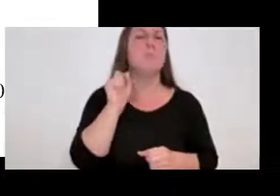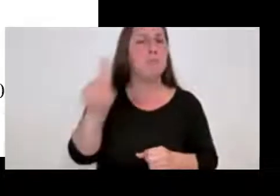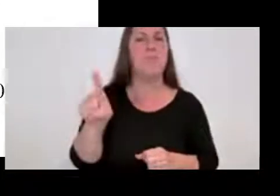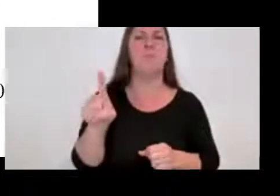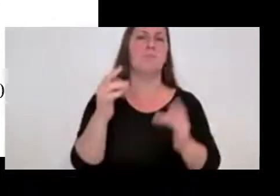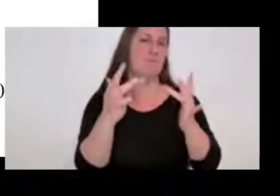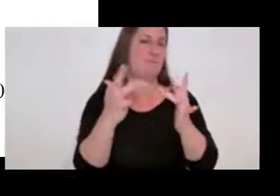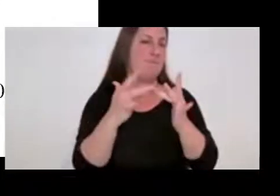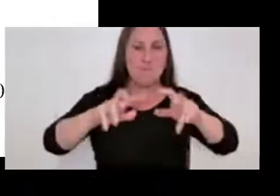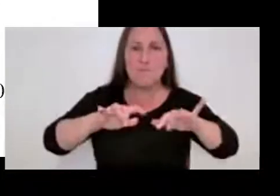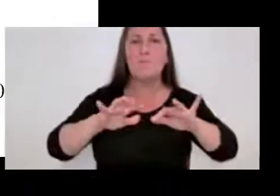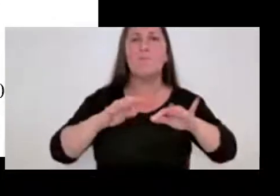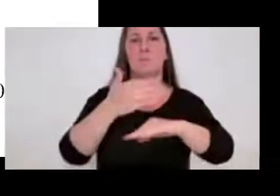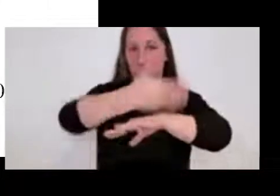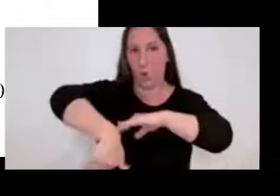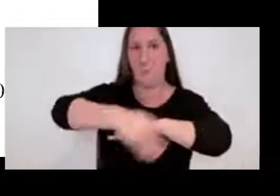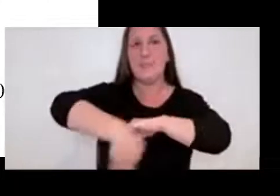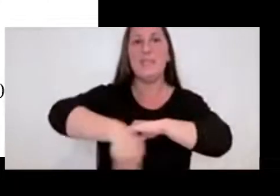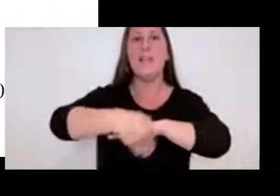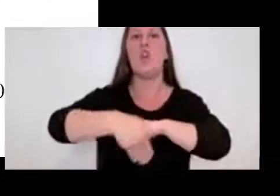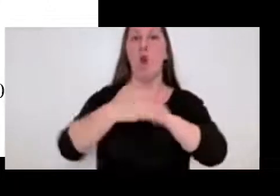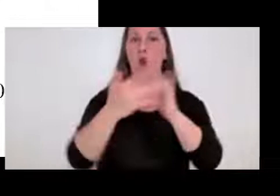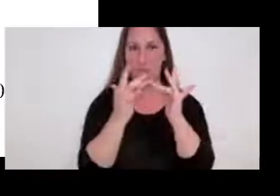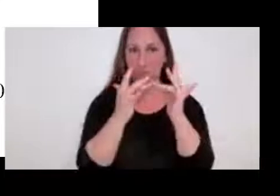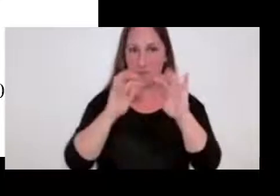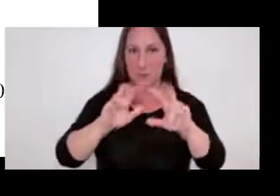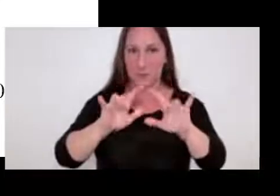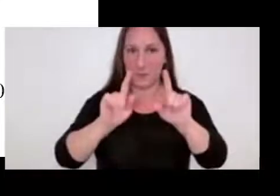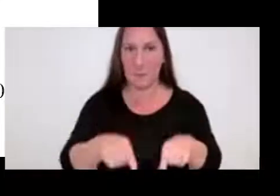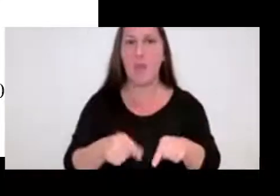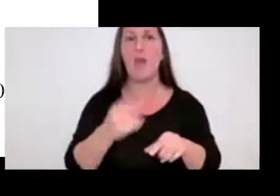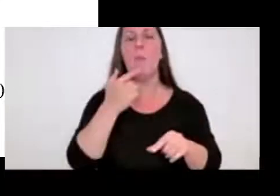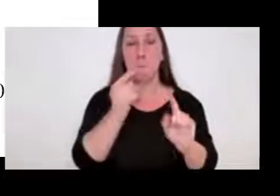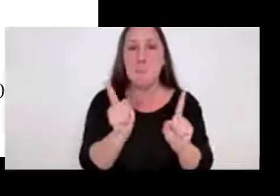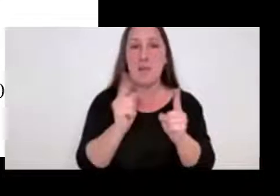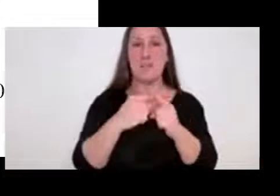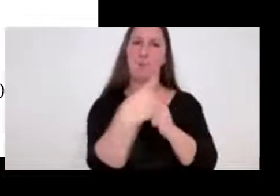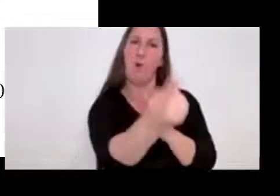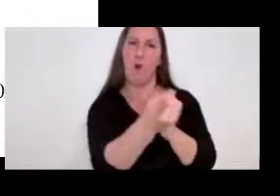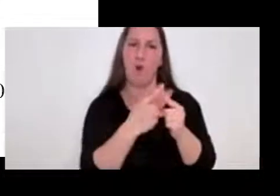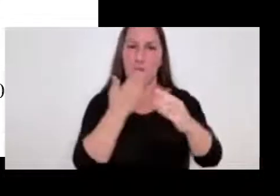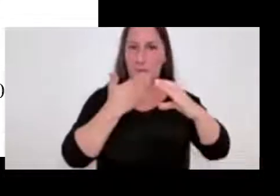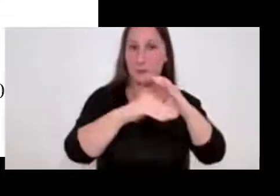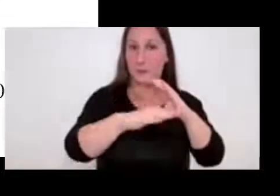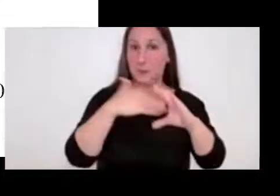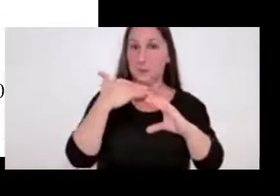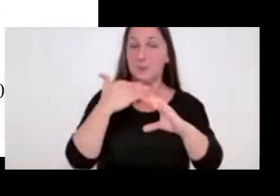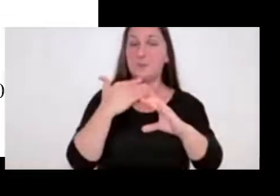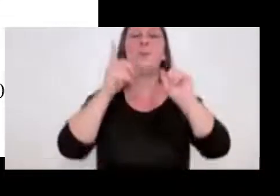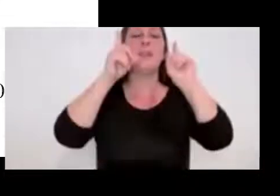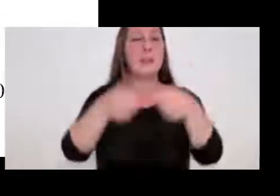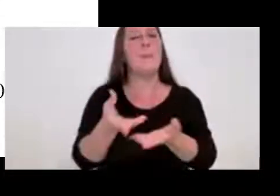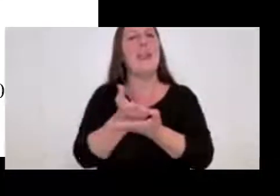electrónico a través del domicilio electrónico y que se contestan por esa misma vía. También excluye a